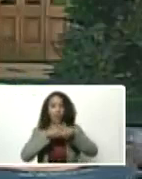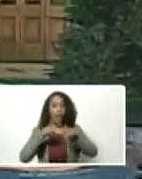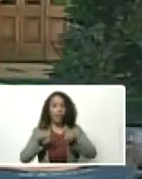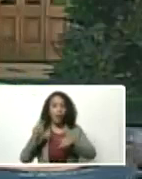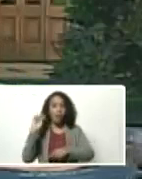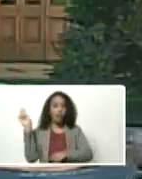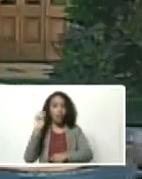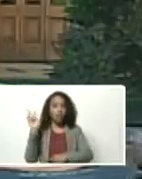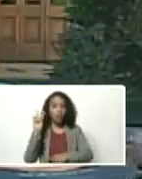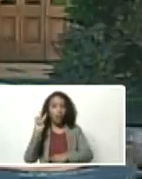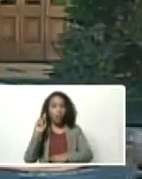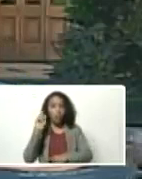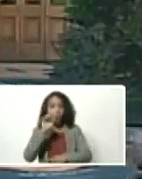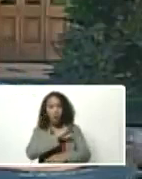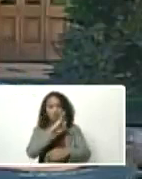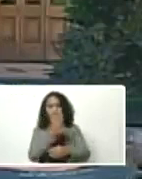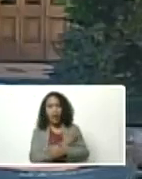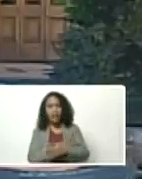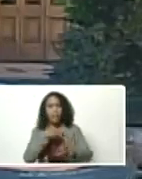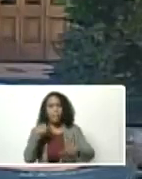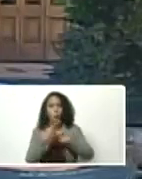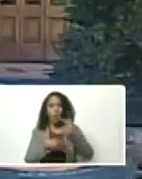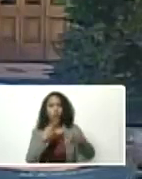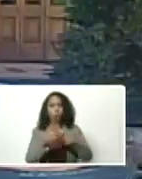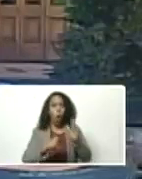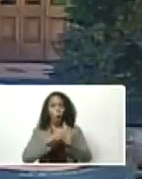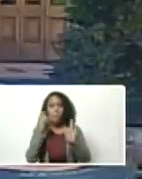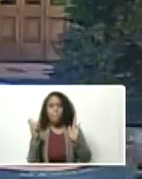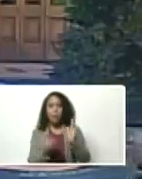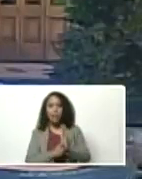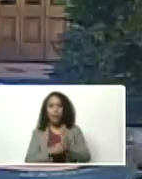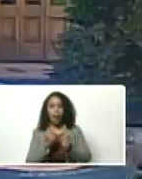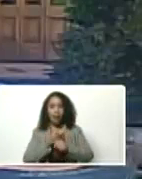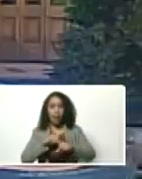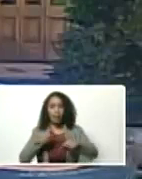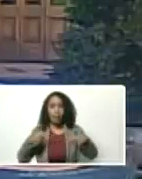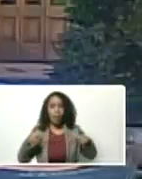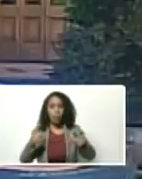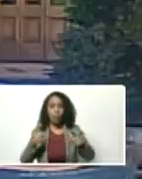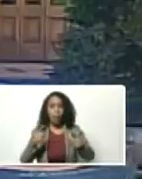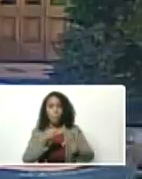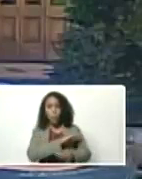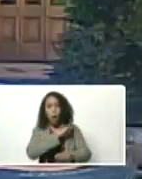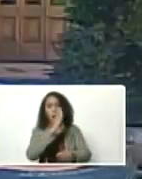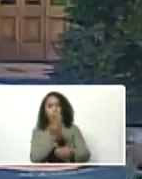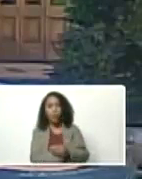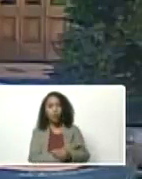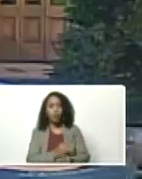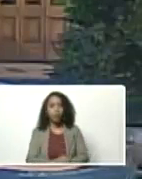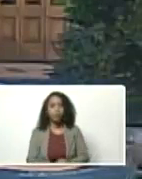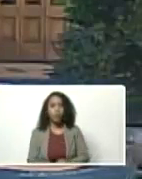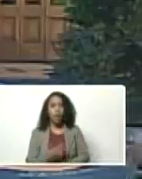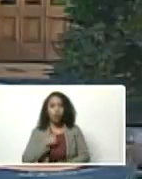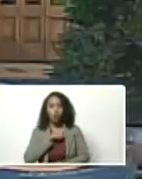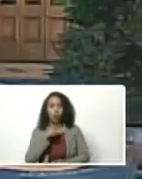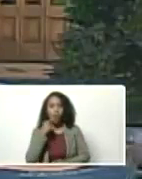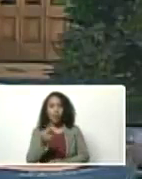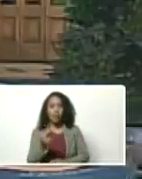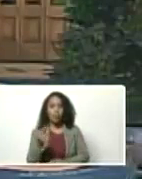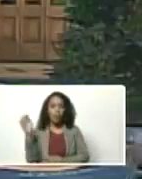la Venezuela de unas fuerzas productivas plenas, en crecimiento, poderosa. Le digo a toda